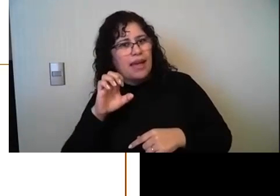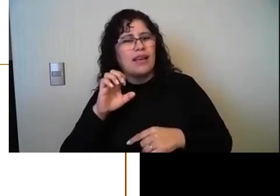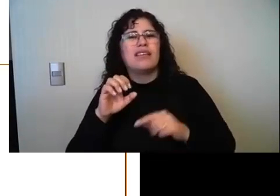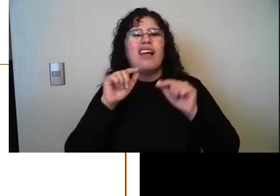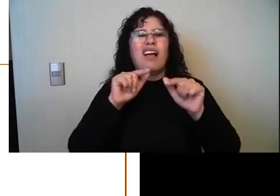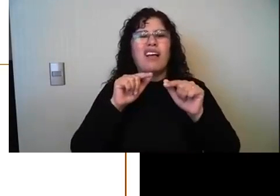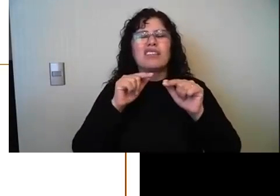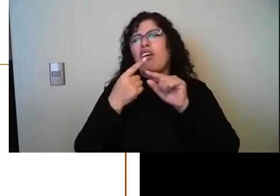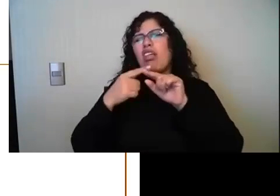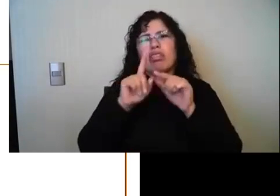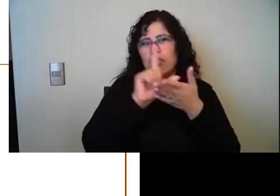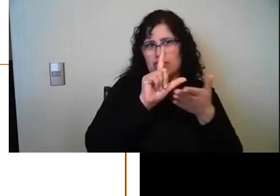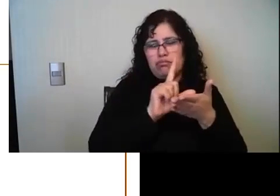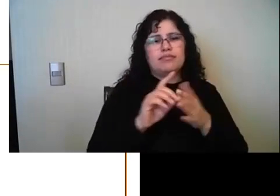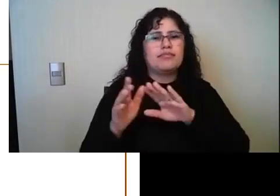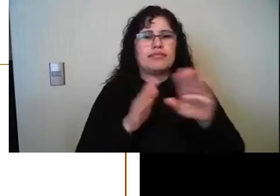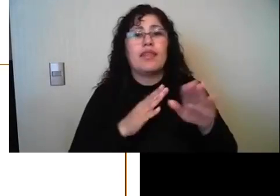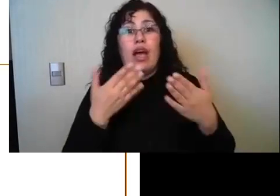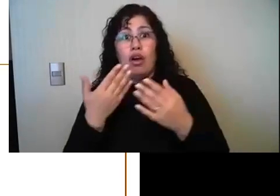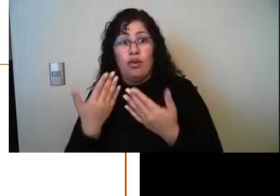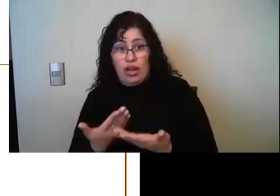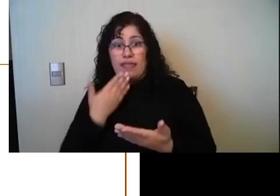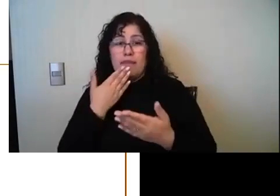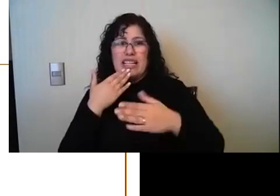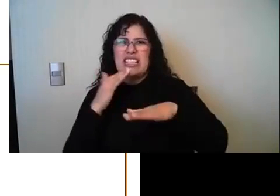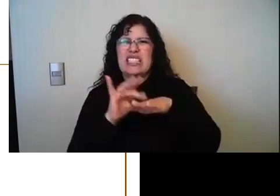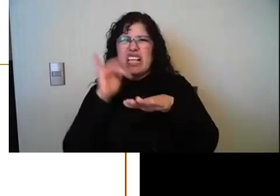sensibilidad propioceptiva, ¿sí?